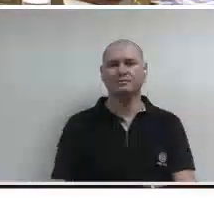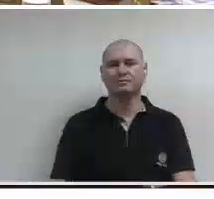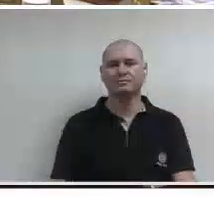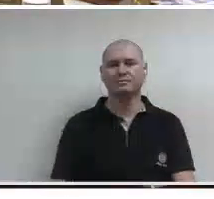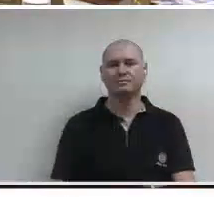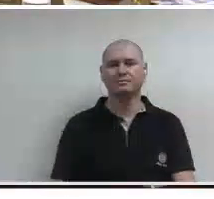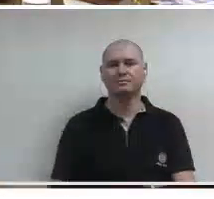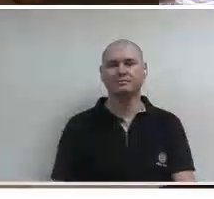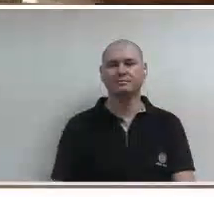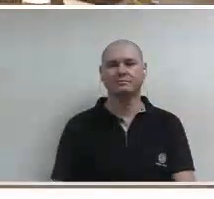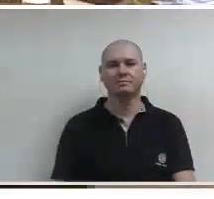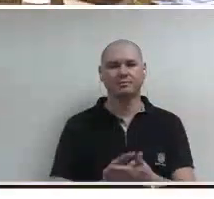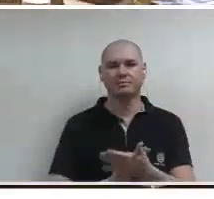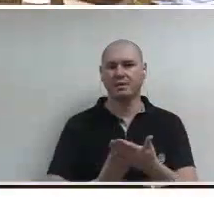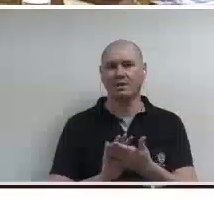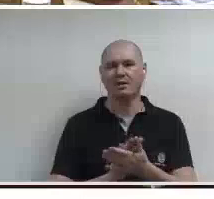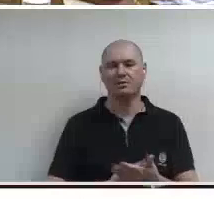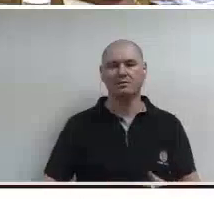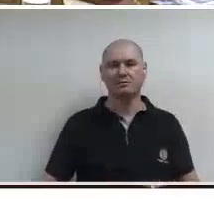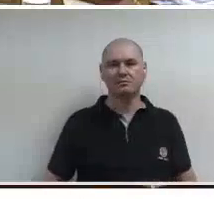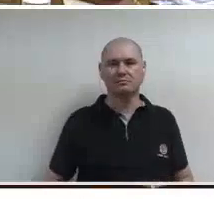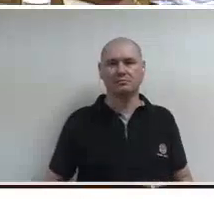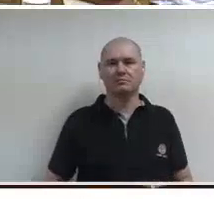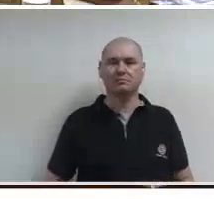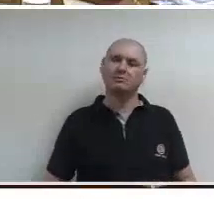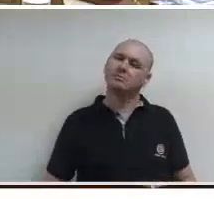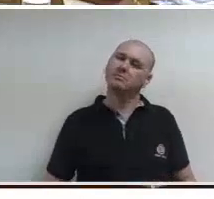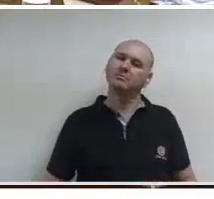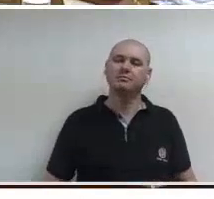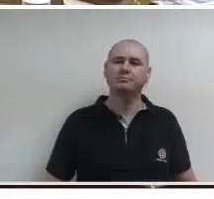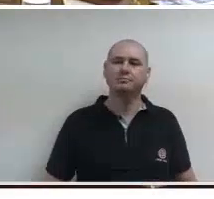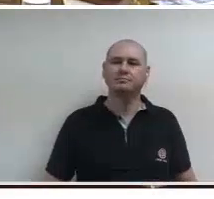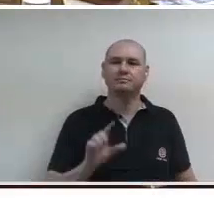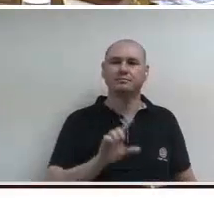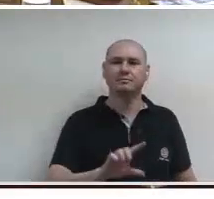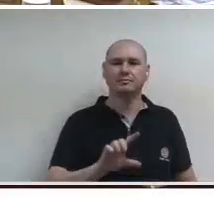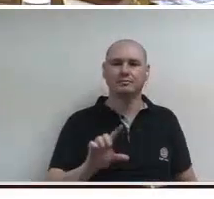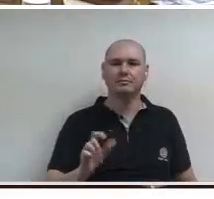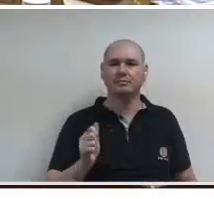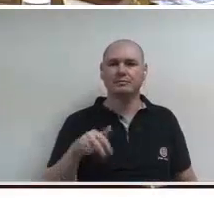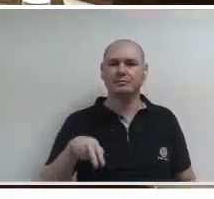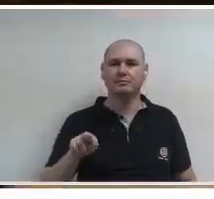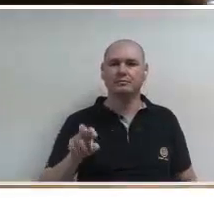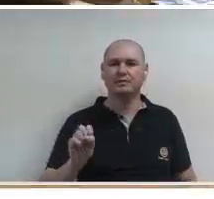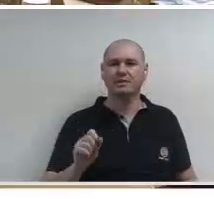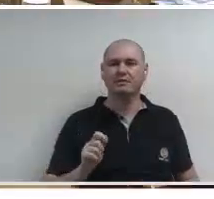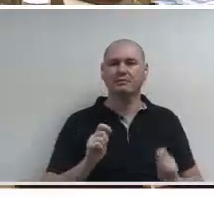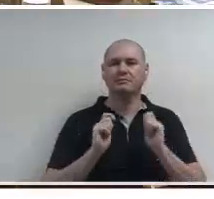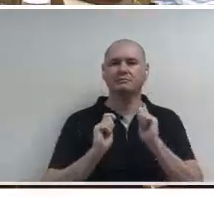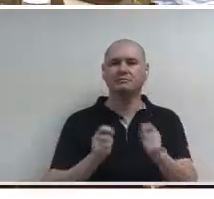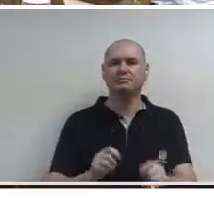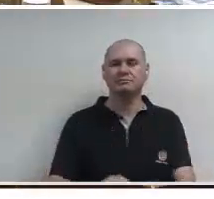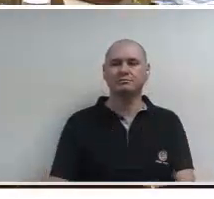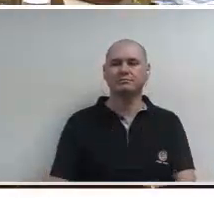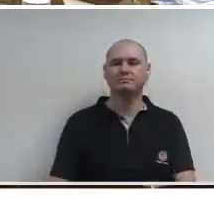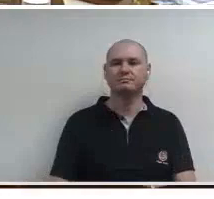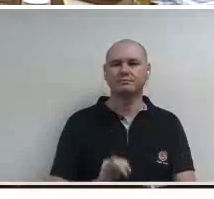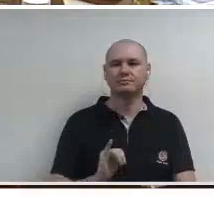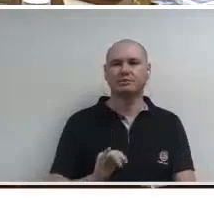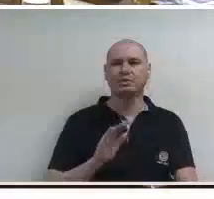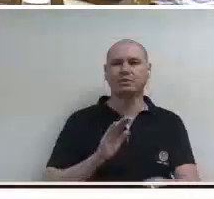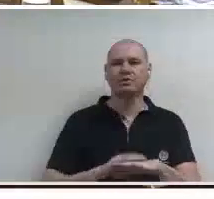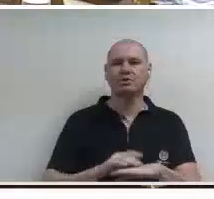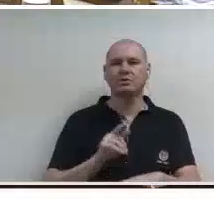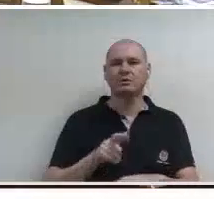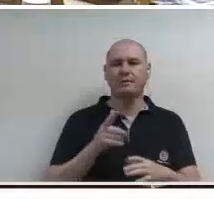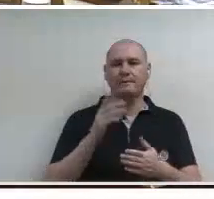Ministro César Garay. Agüille, de Hueco y de Ministra Carolina Llanen de Pamba de